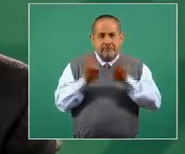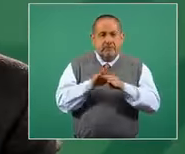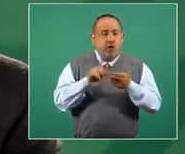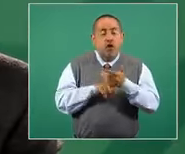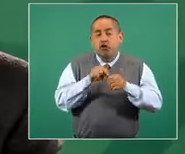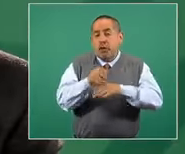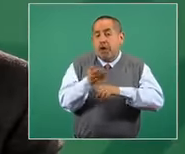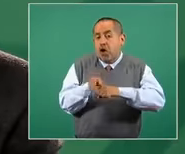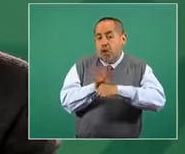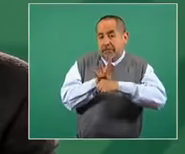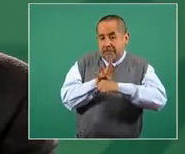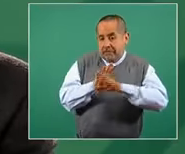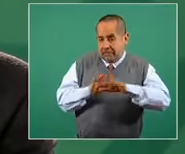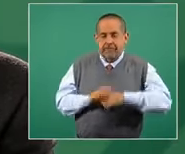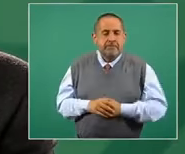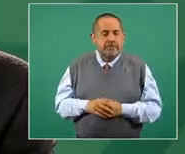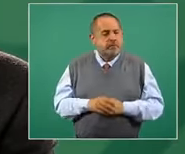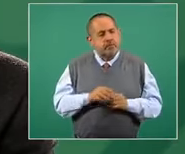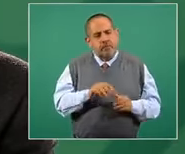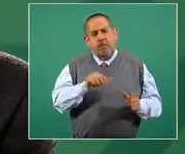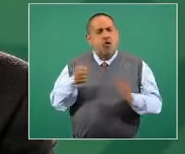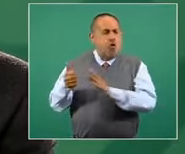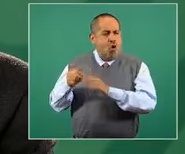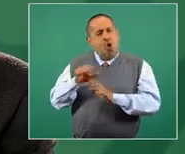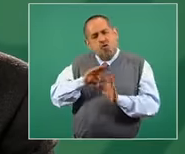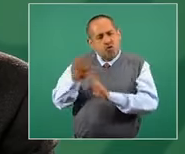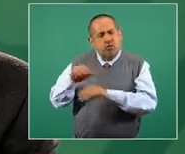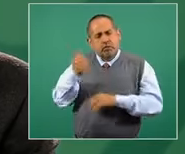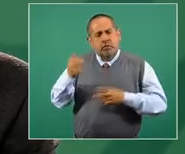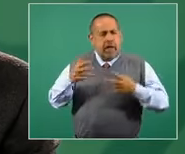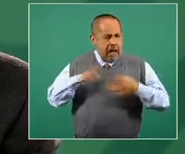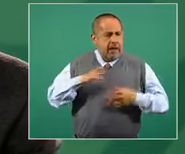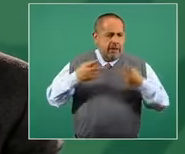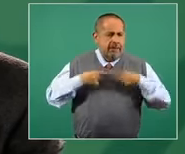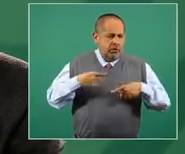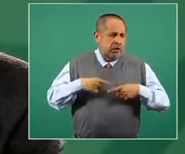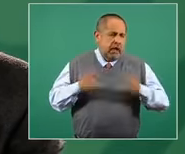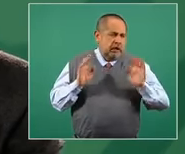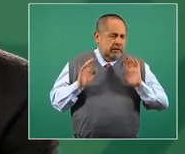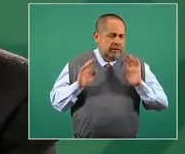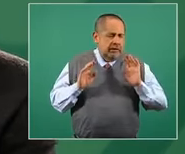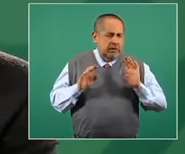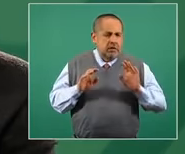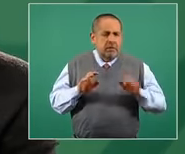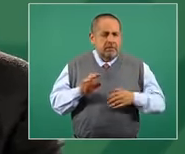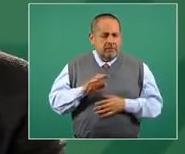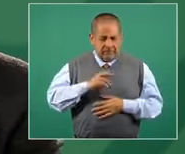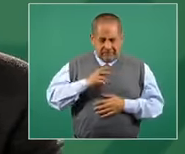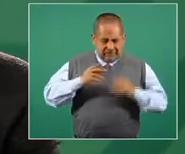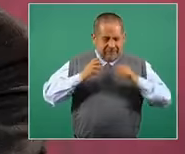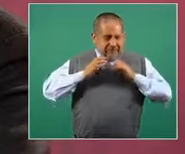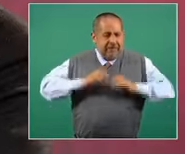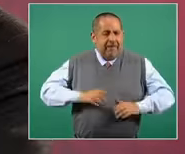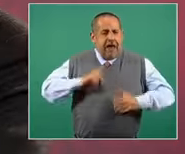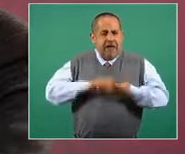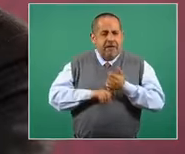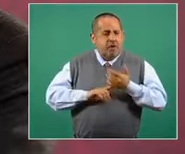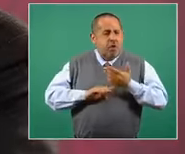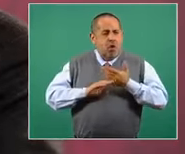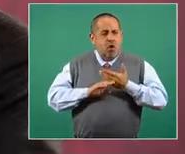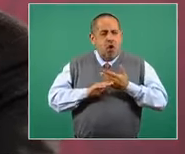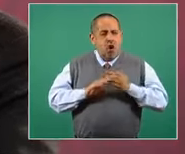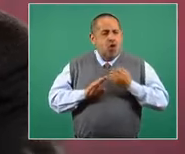COVID. En términos generales, sí se sabe que hay personas cuya sistema inmune tiene una